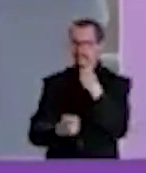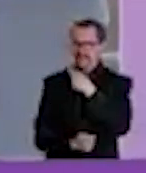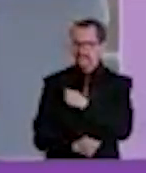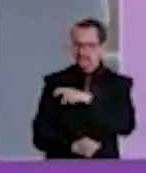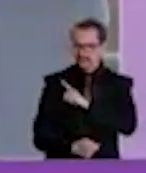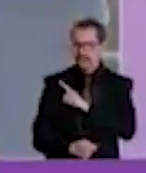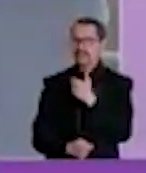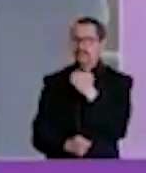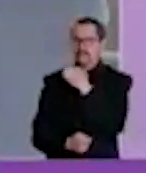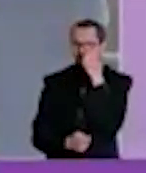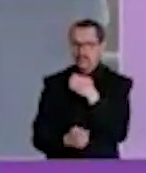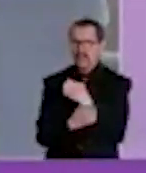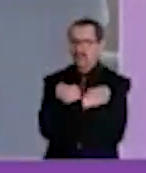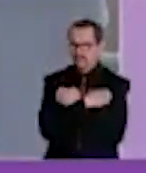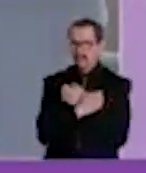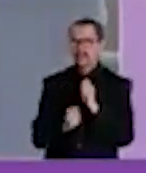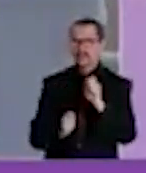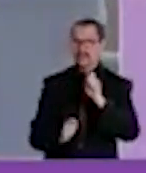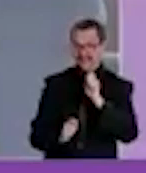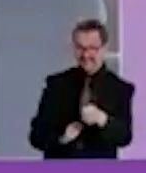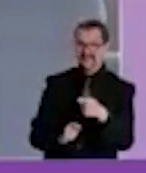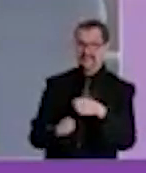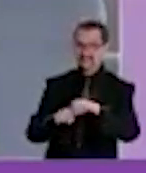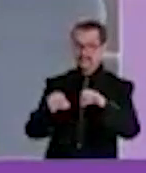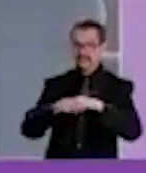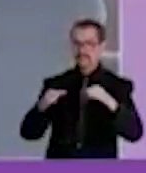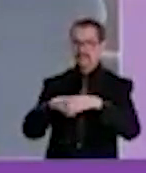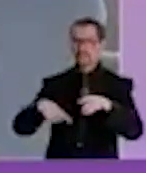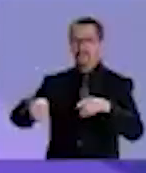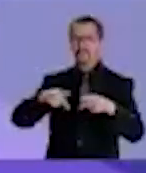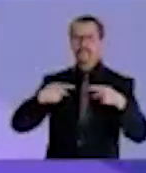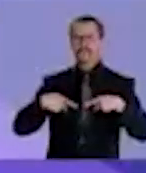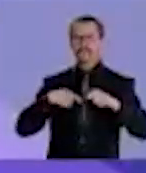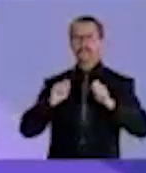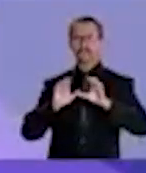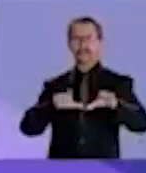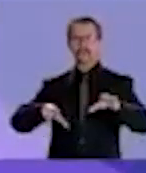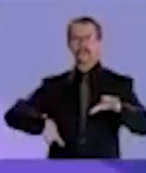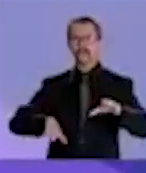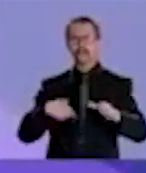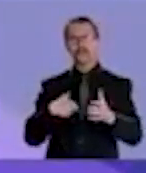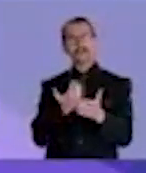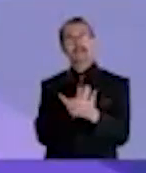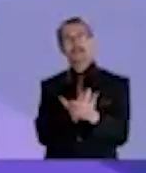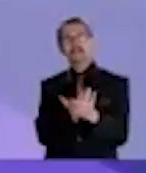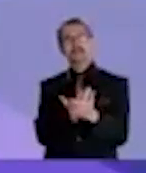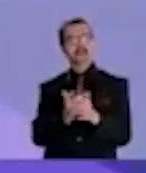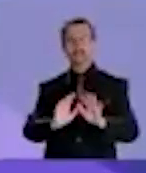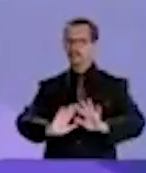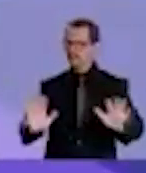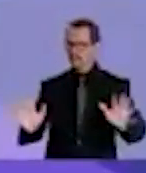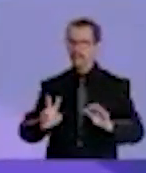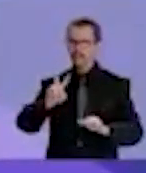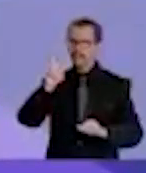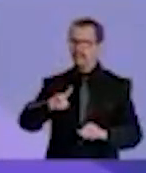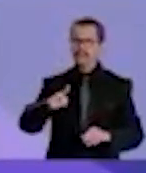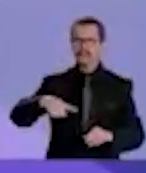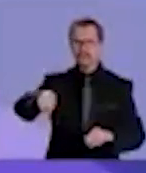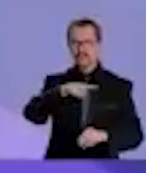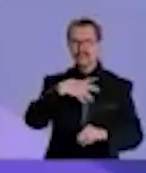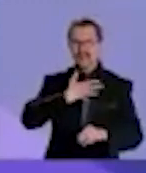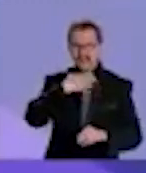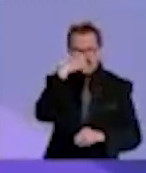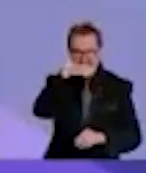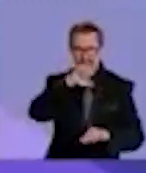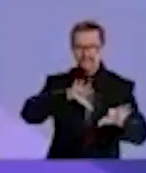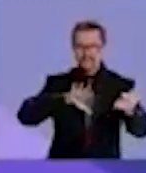equipo pero no de burócratas no de burócratas sino de gente experta que pueda atraerlos hay muchos genios en